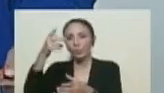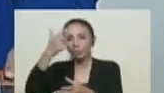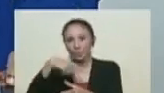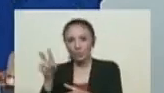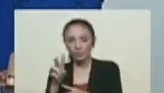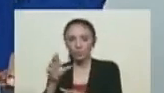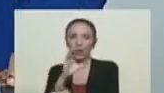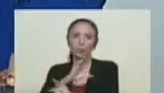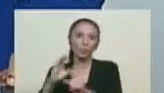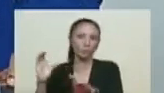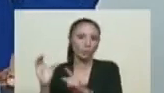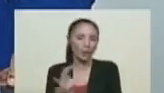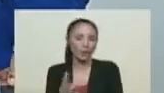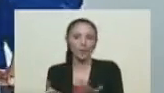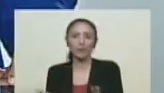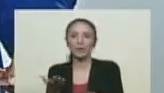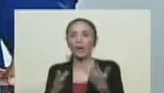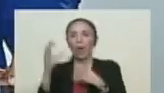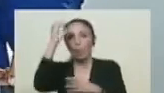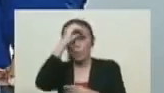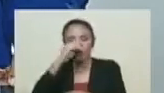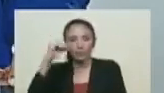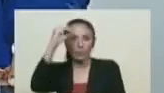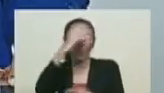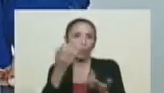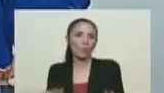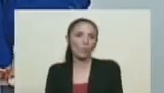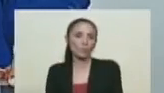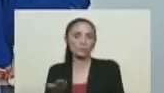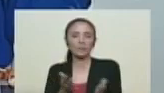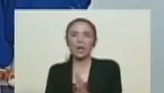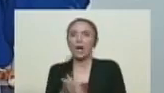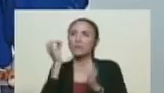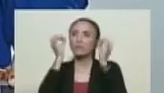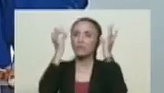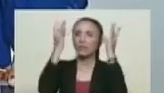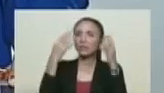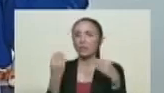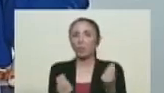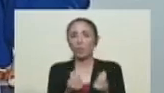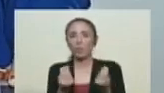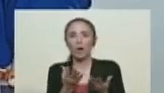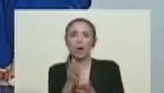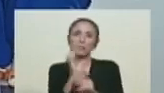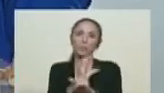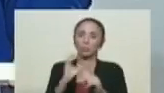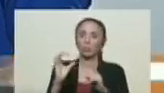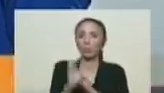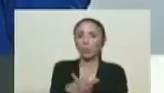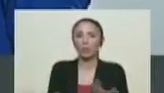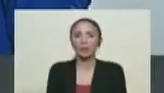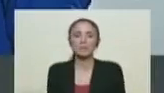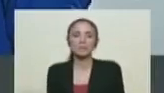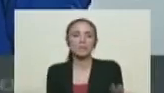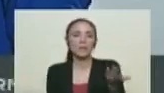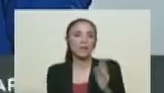opinión. Y nace con la creatividad, el colorido, la belleza,